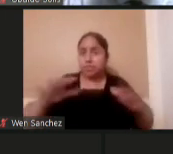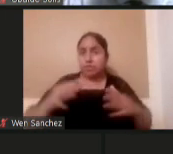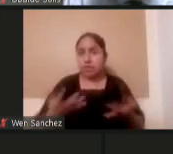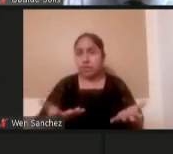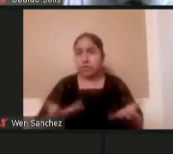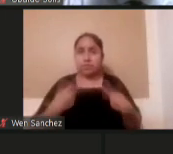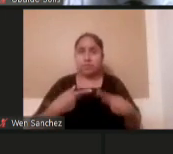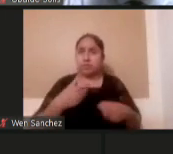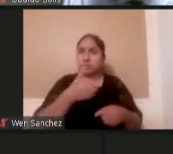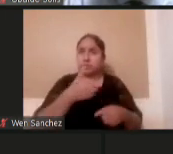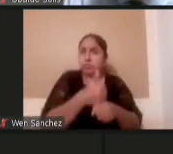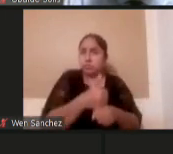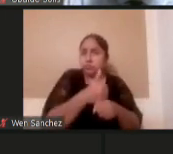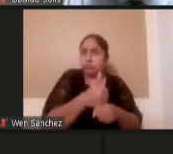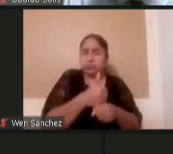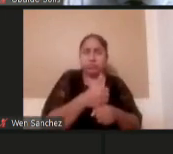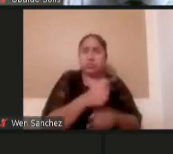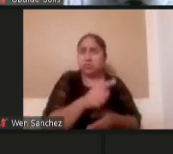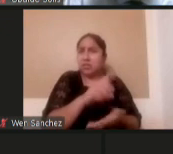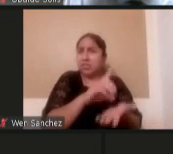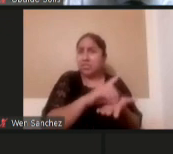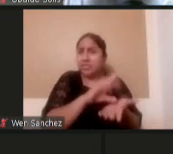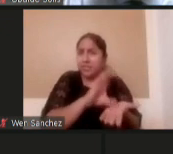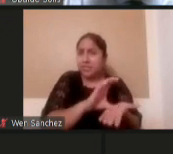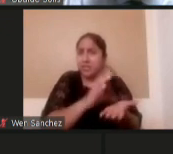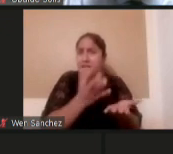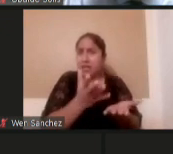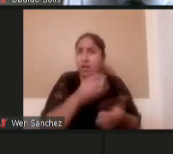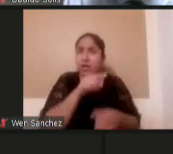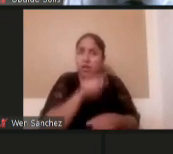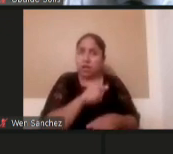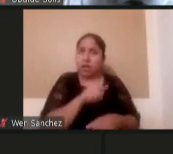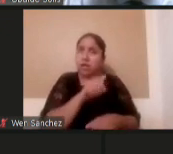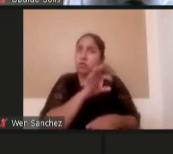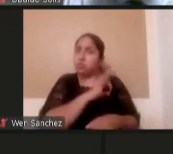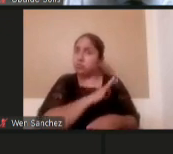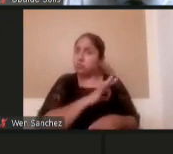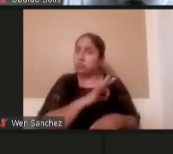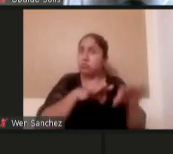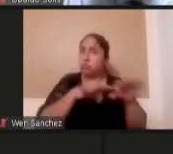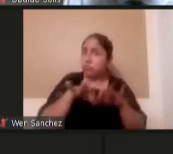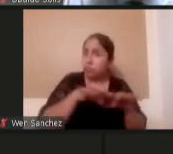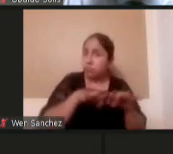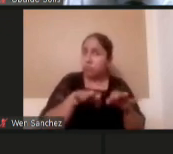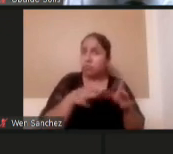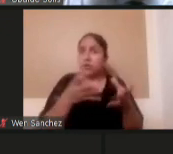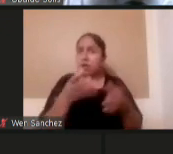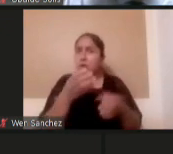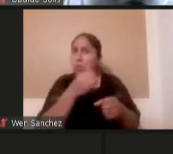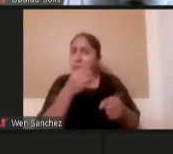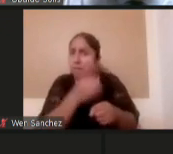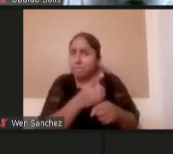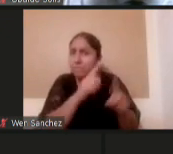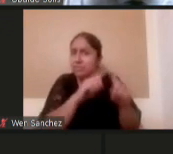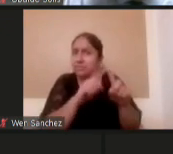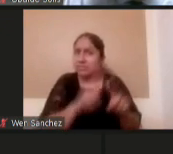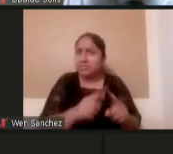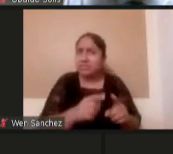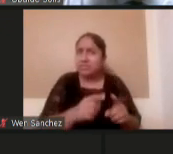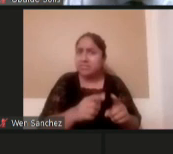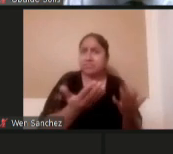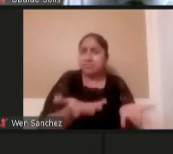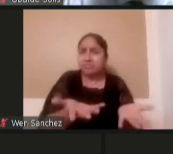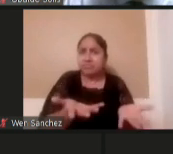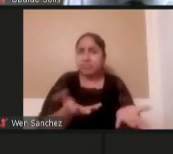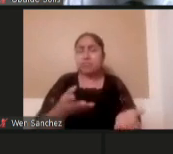personas con discapacidad. Reconocemos también los estudios, publicaciones, atención a quejas por discriminación y todas